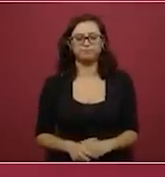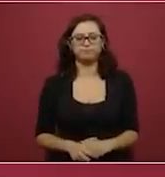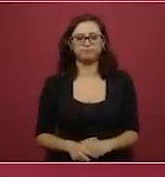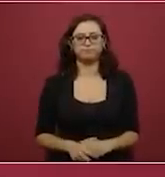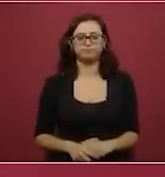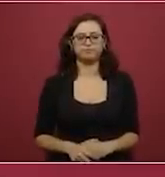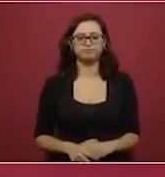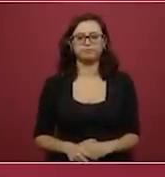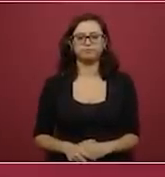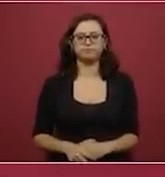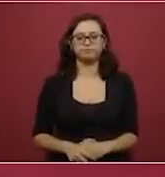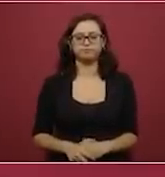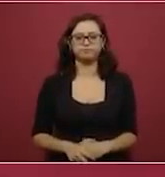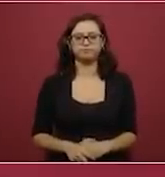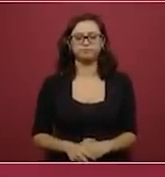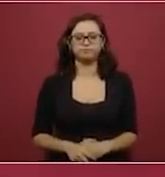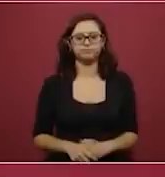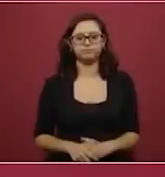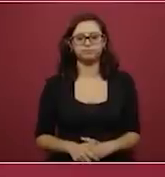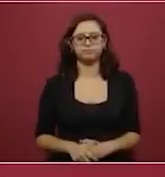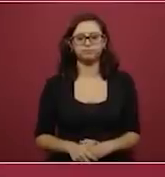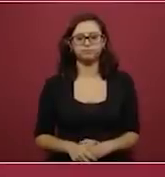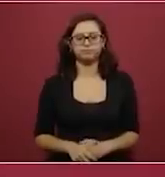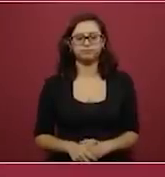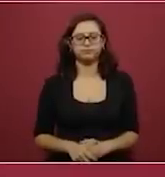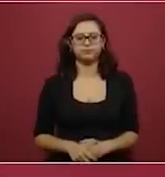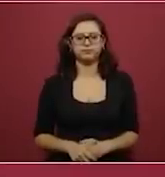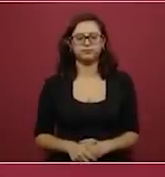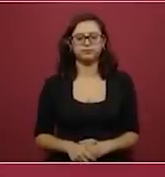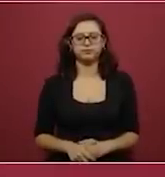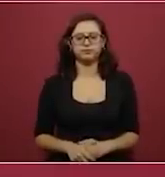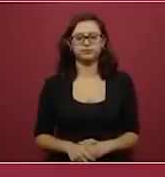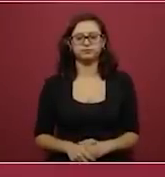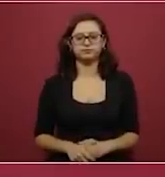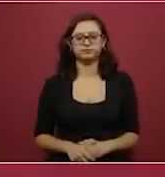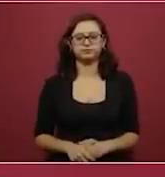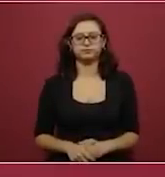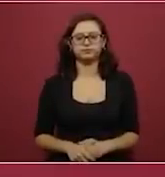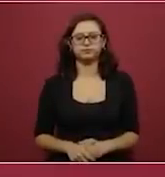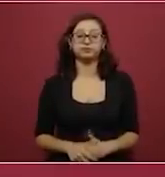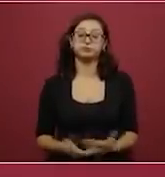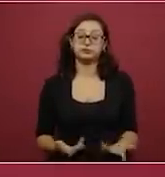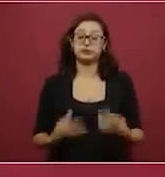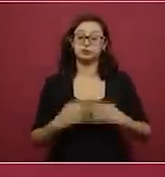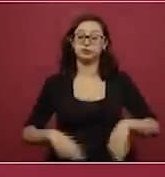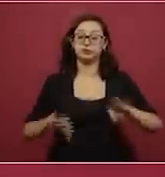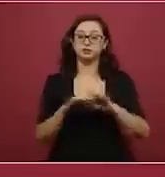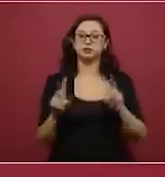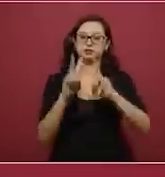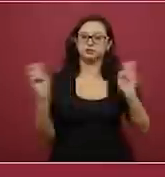es muy importante que es se ha llevado a cabo la reforma constitucional